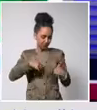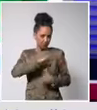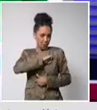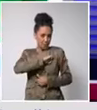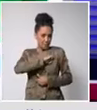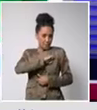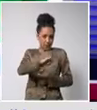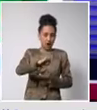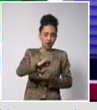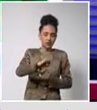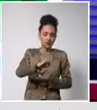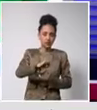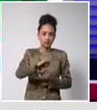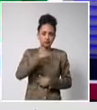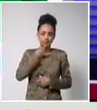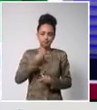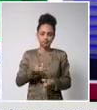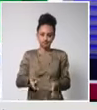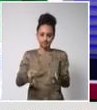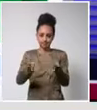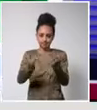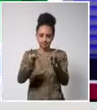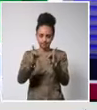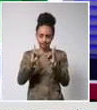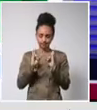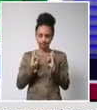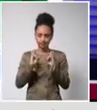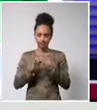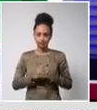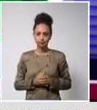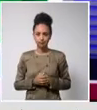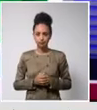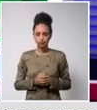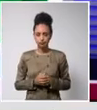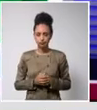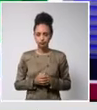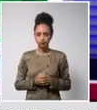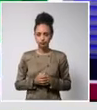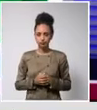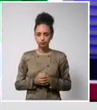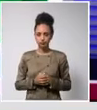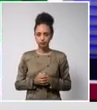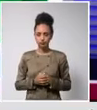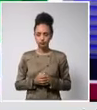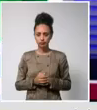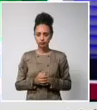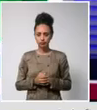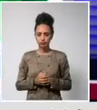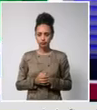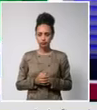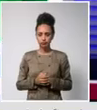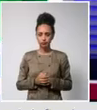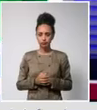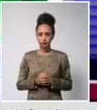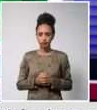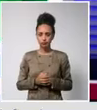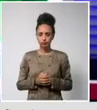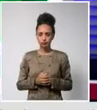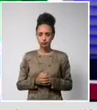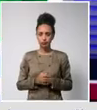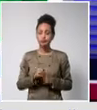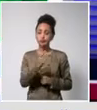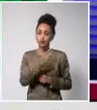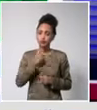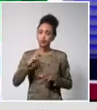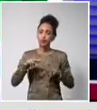la cual no fue posible su reanimación, no obstante las maniobras aplicadas. Reiteramos, lamentamos mucho